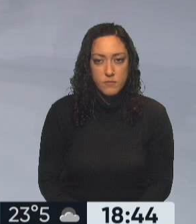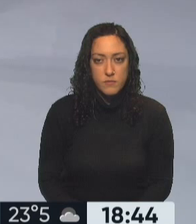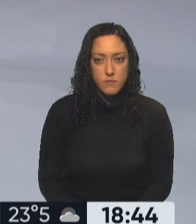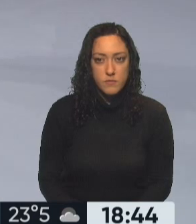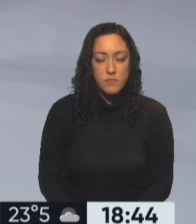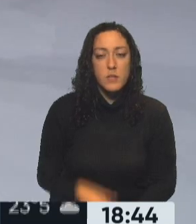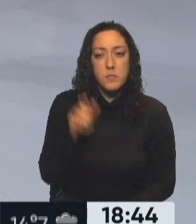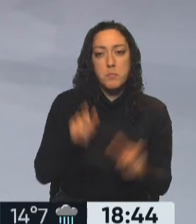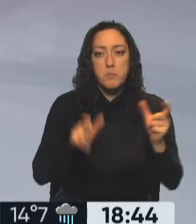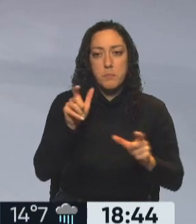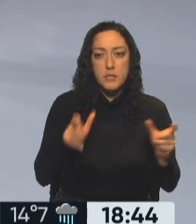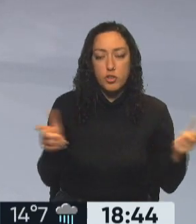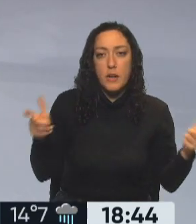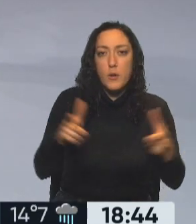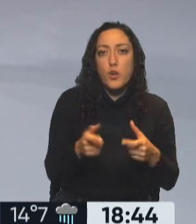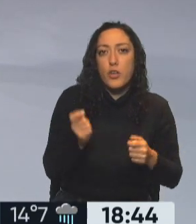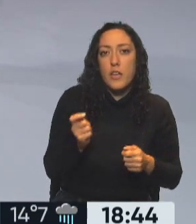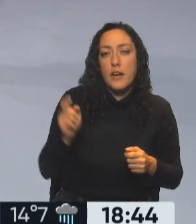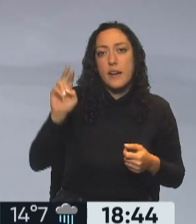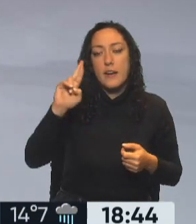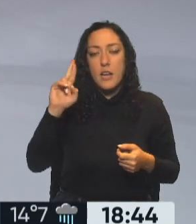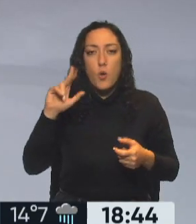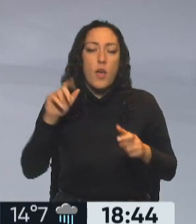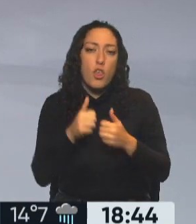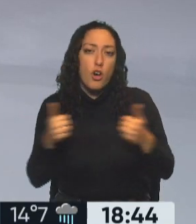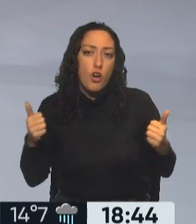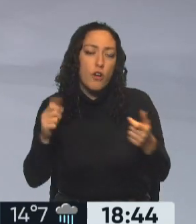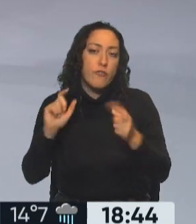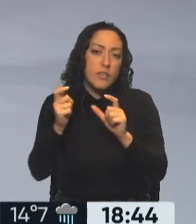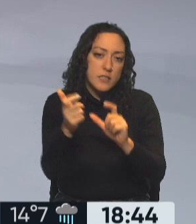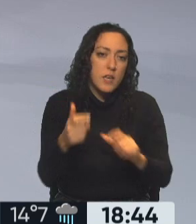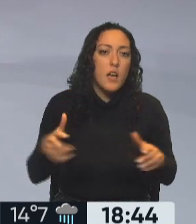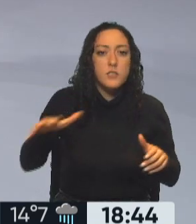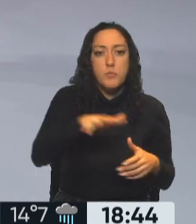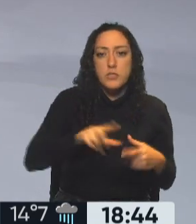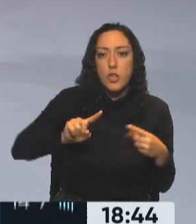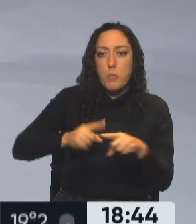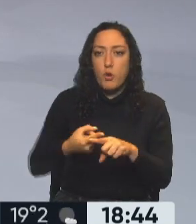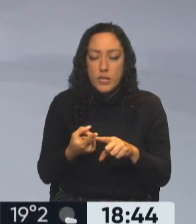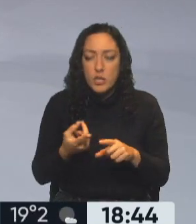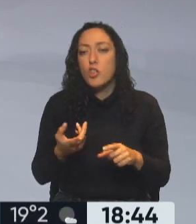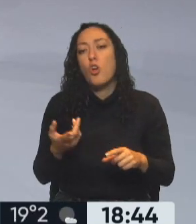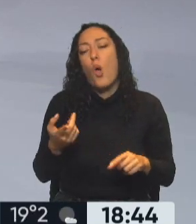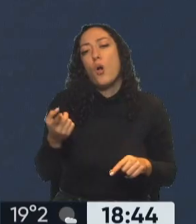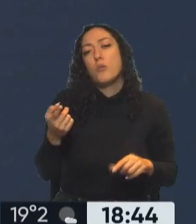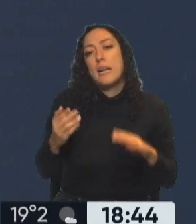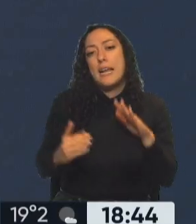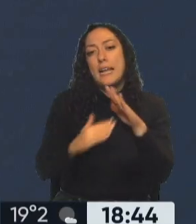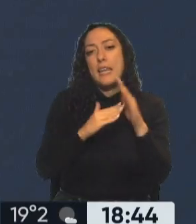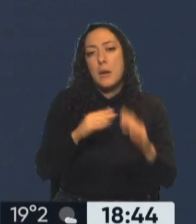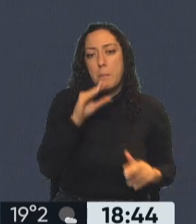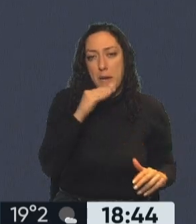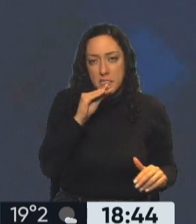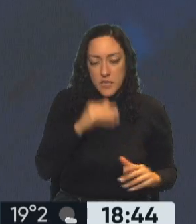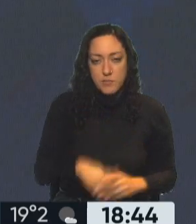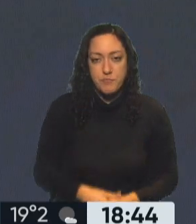Quienes se reunieron es el frente renovador ahora se llaman partido espacios políticos un espacio político que lidera Sergio